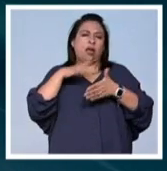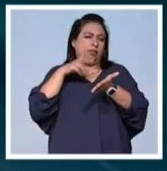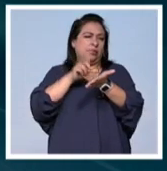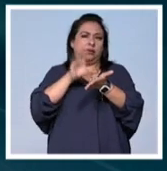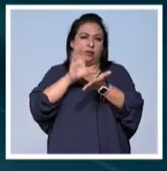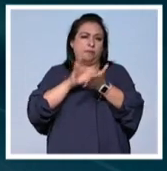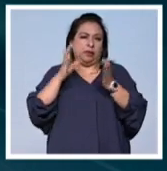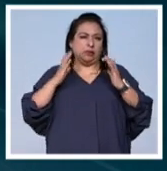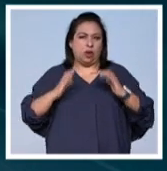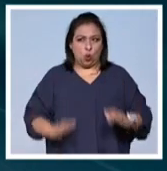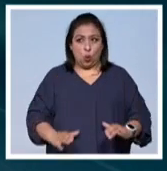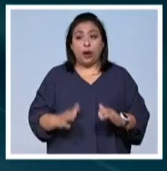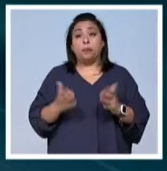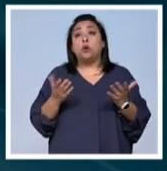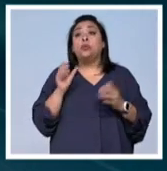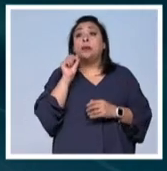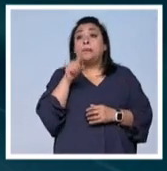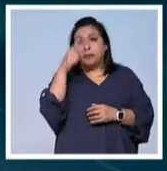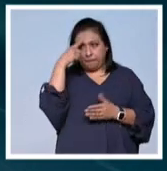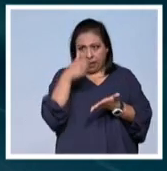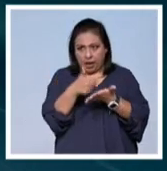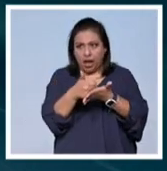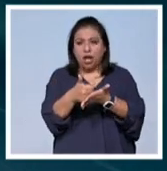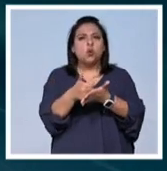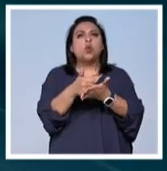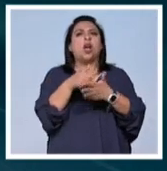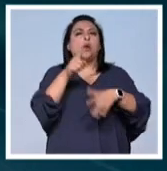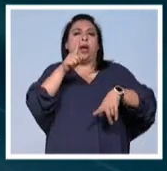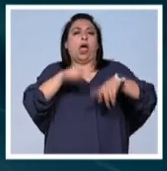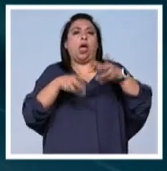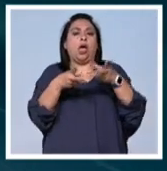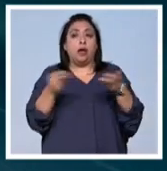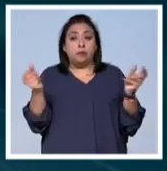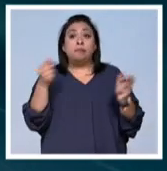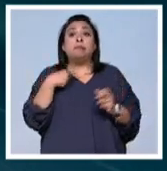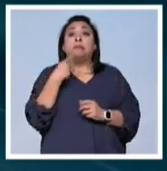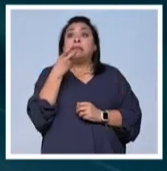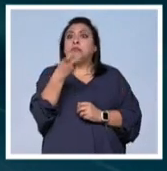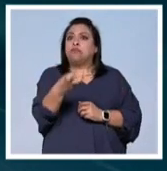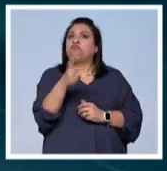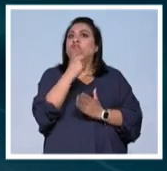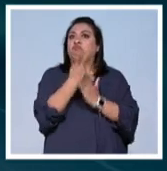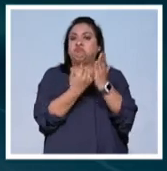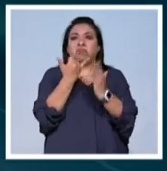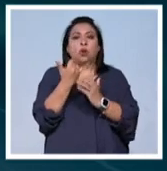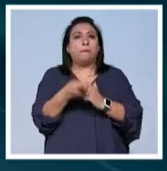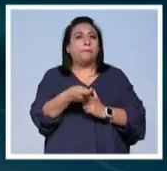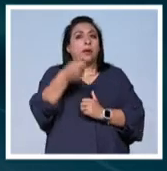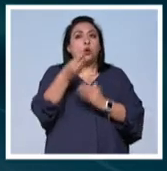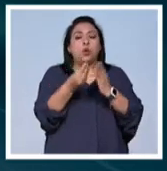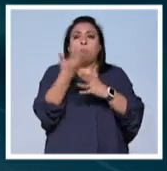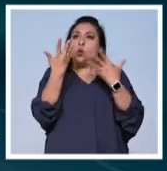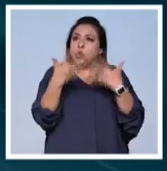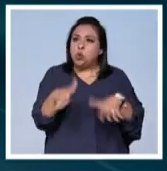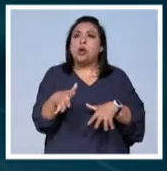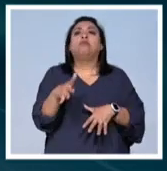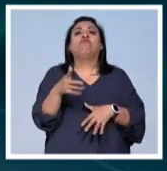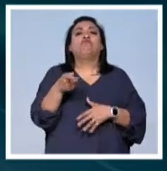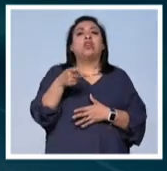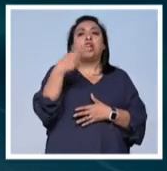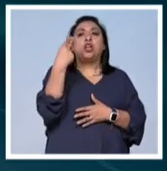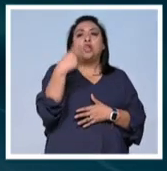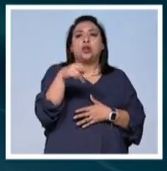discapacidad física así como para ayudar a superarlos sin duda Este es un proyecto sin precedentes al que se